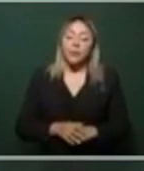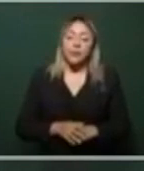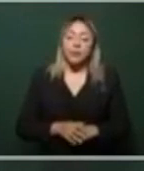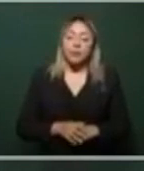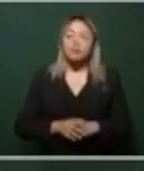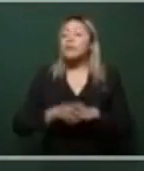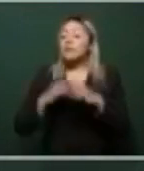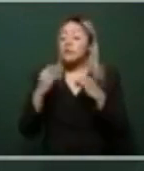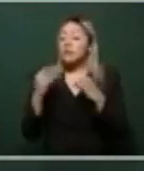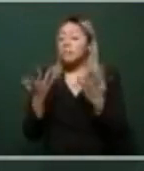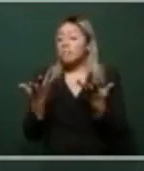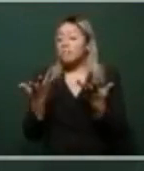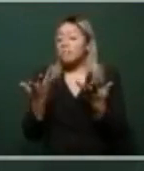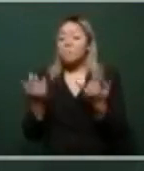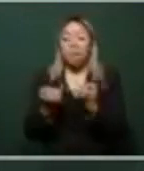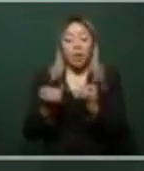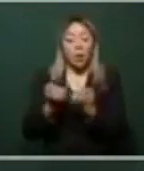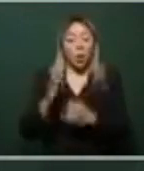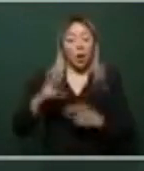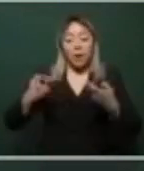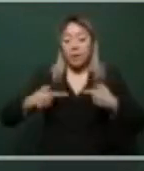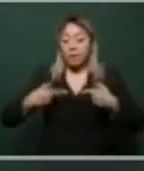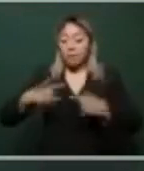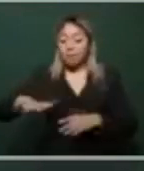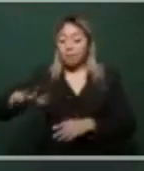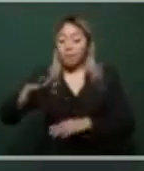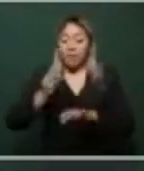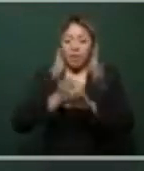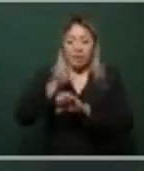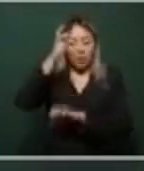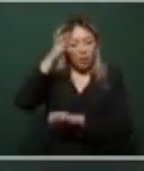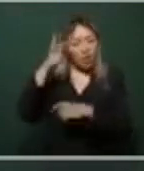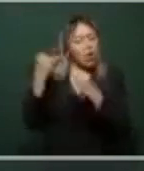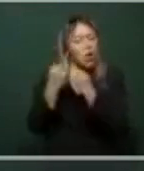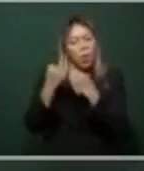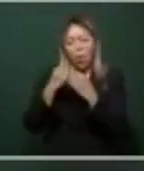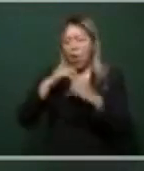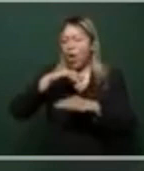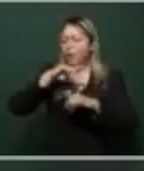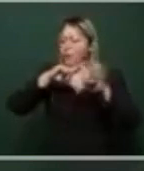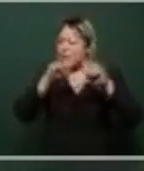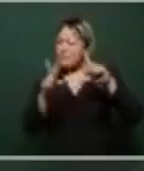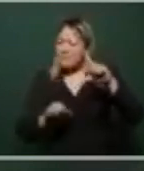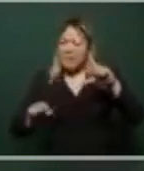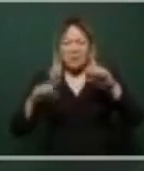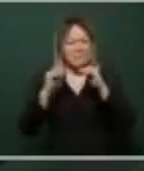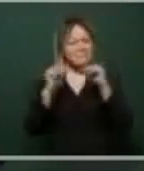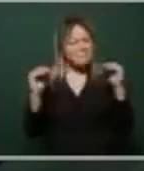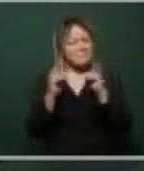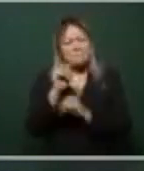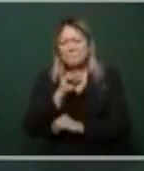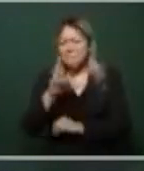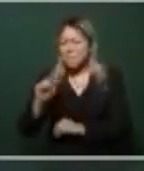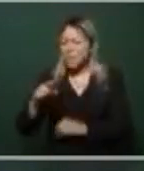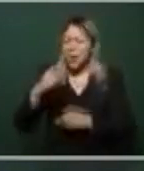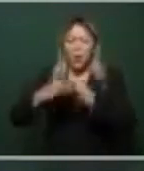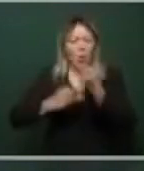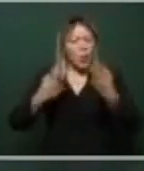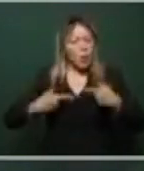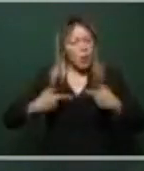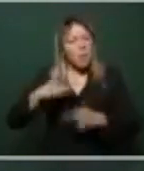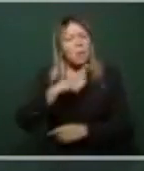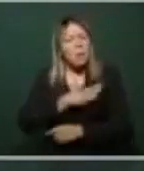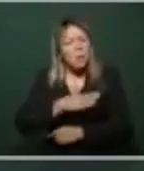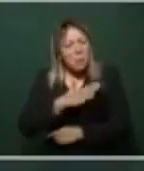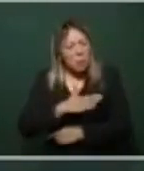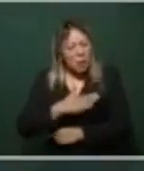Y la gente de Hidalgo, como de todo el país, es gente buena, es gente trabajadora, estoy seguro de